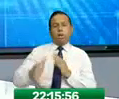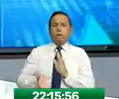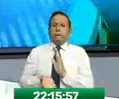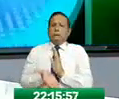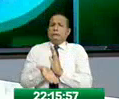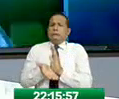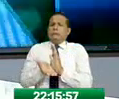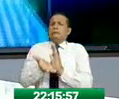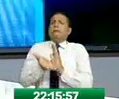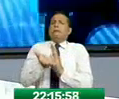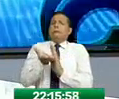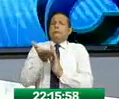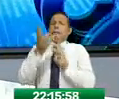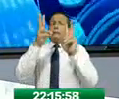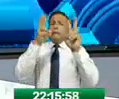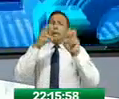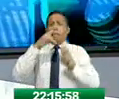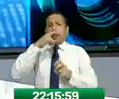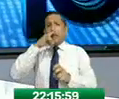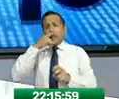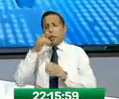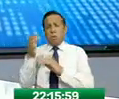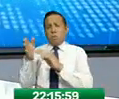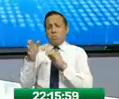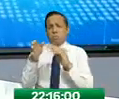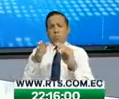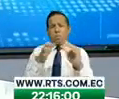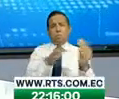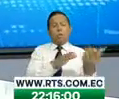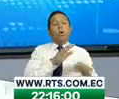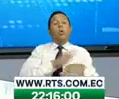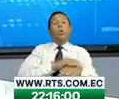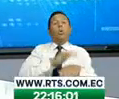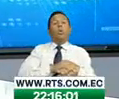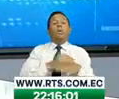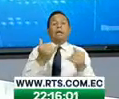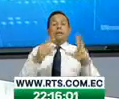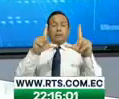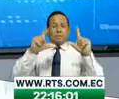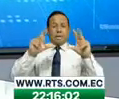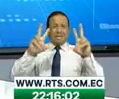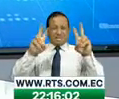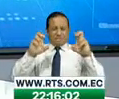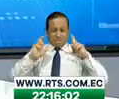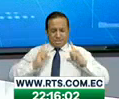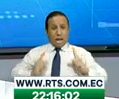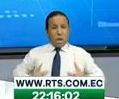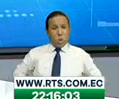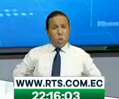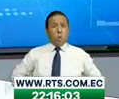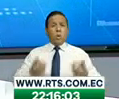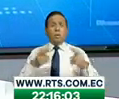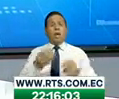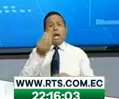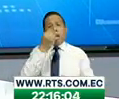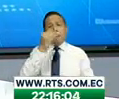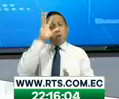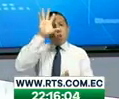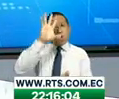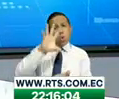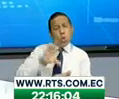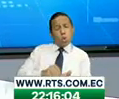50% el índice de mortalidad infantil debido a los efectos colaterales en salud y alimentación que deja la pandemia a causa